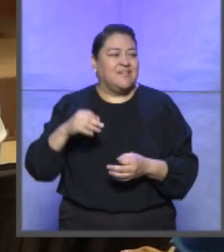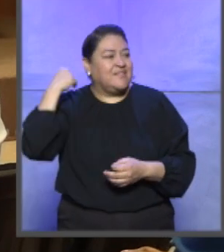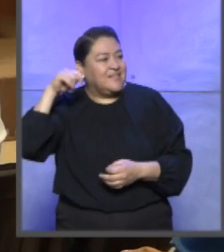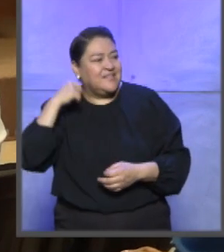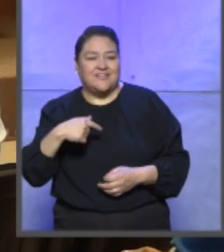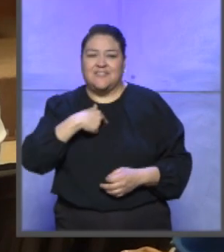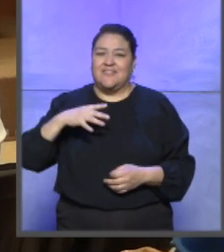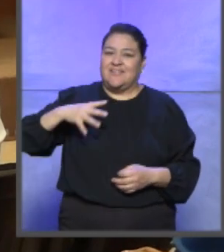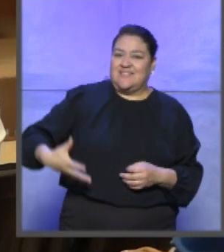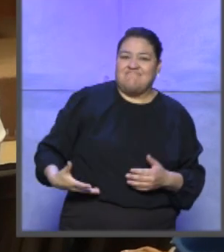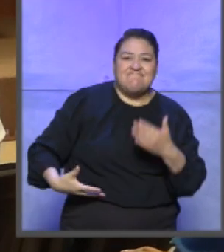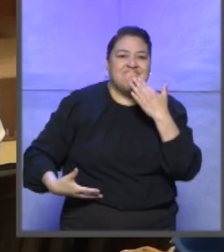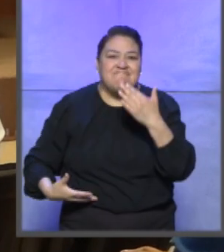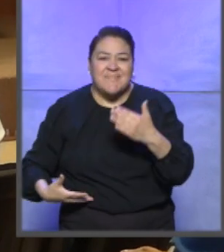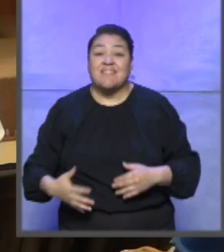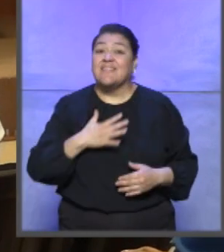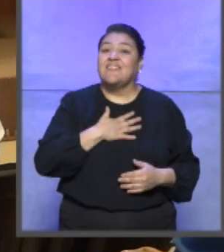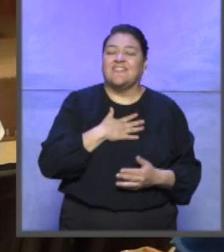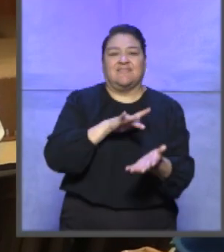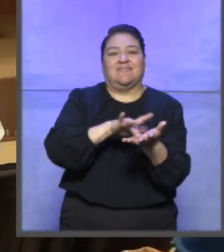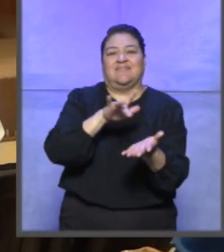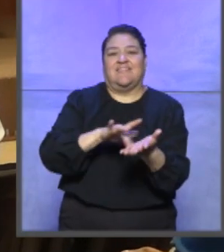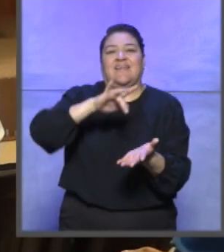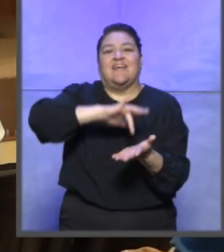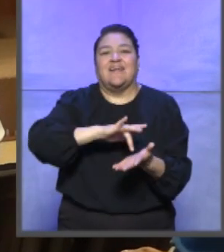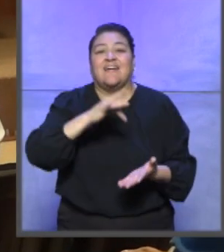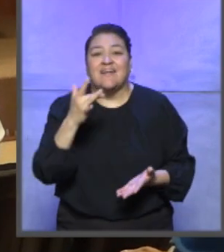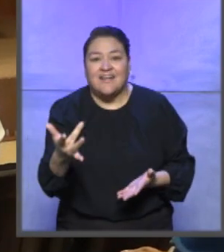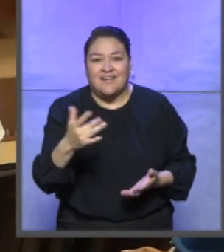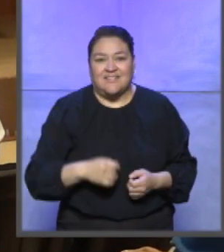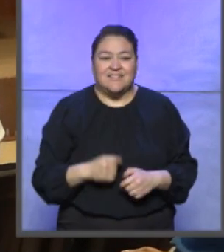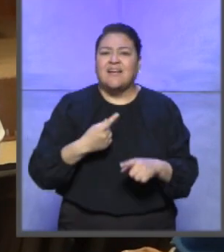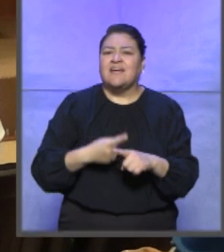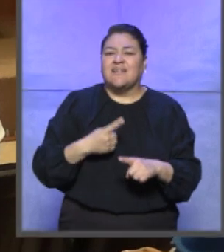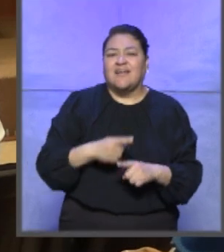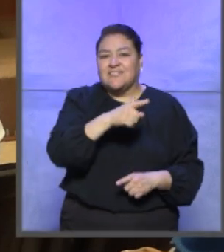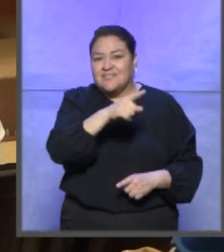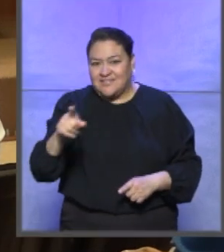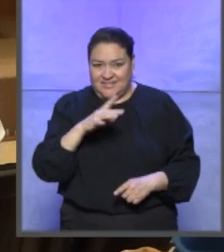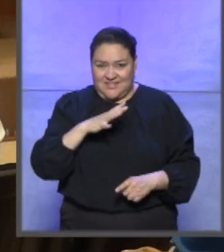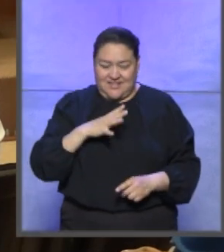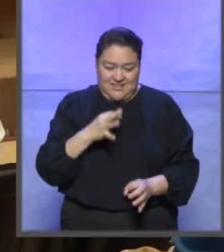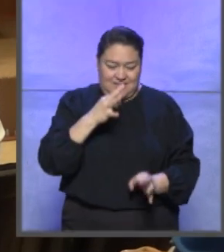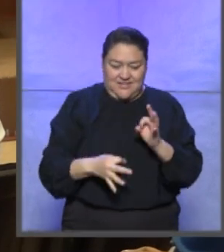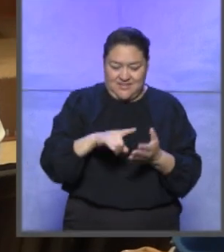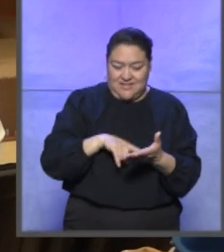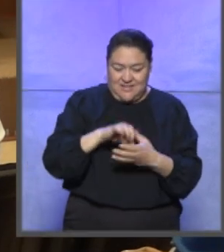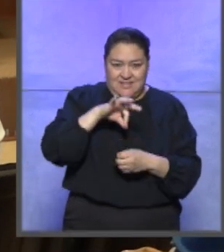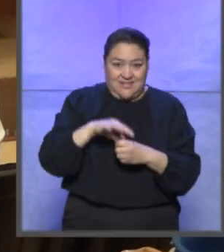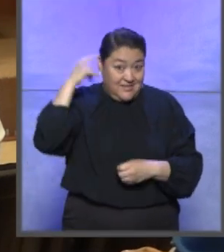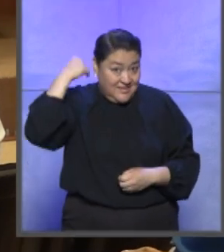para mí es honroso. Y por supuesto, quiero agradecer infinitamente a quienes conformamos el